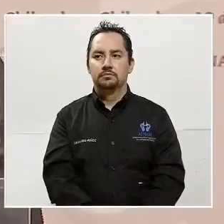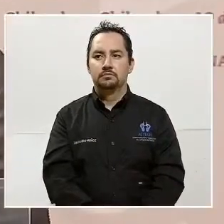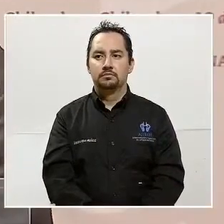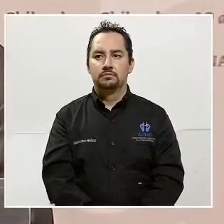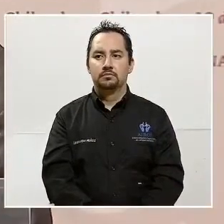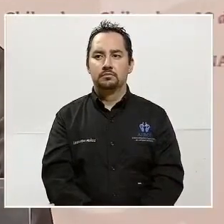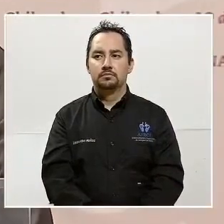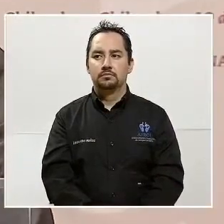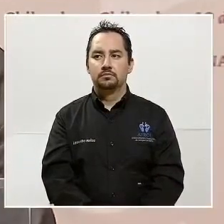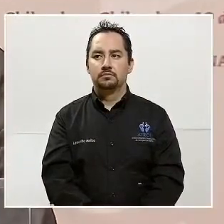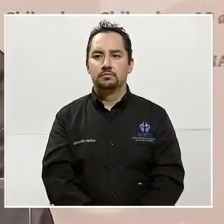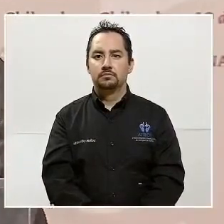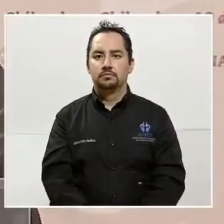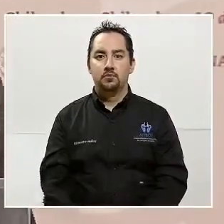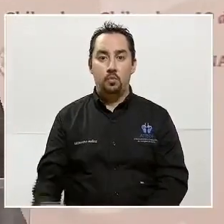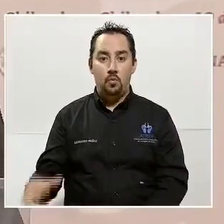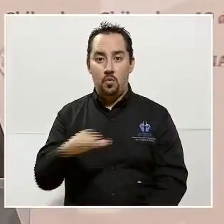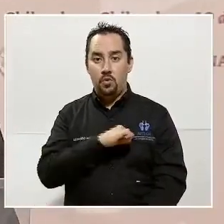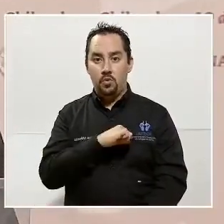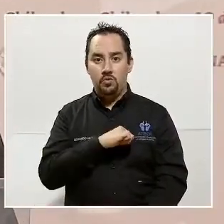odio de clase,